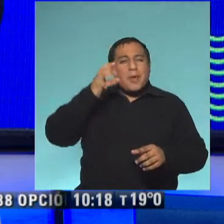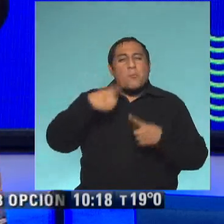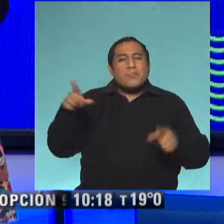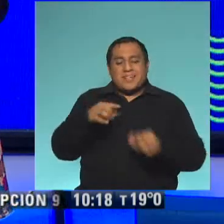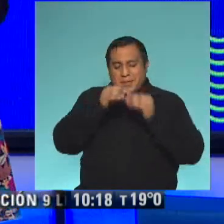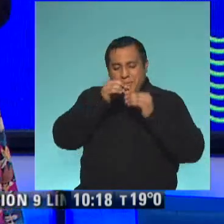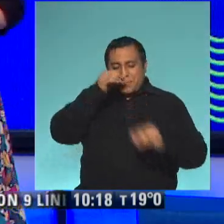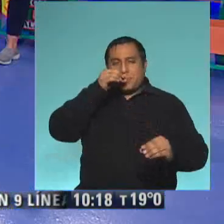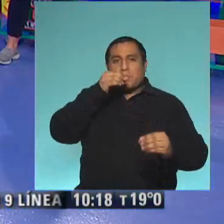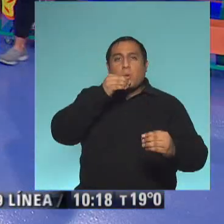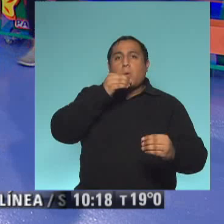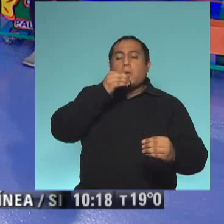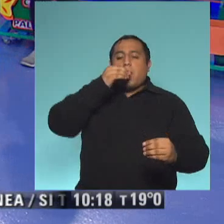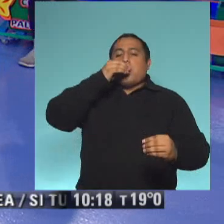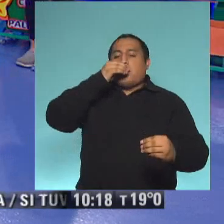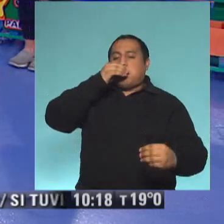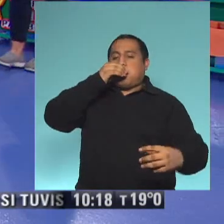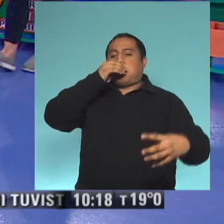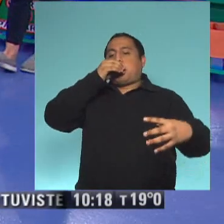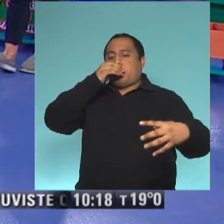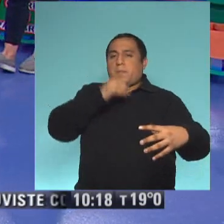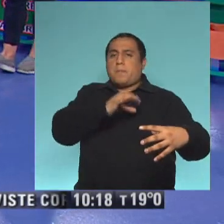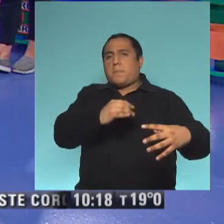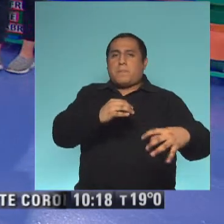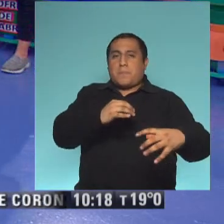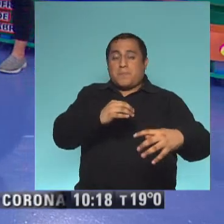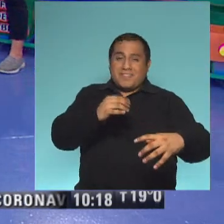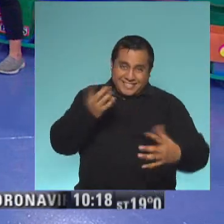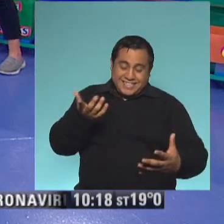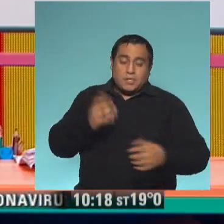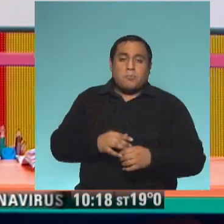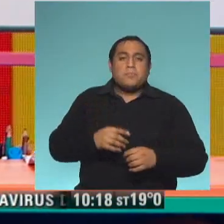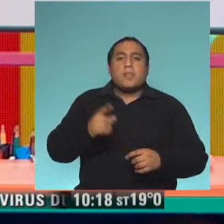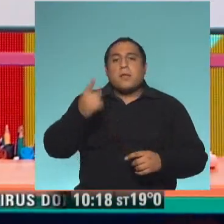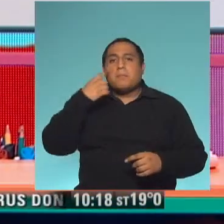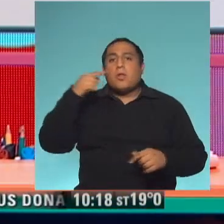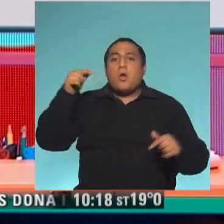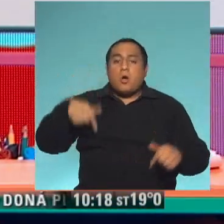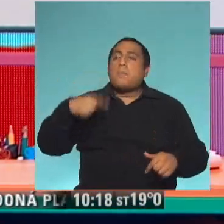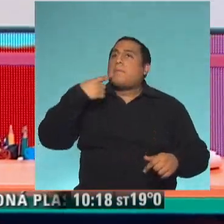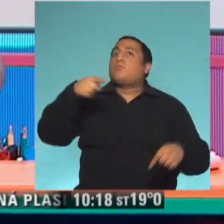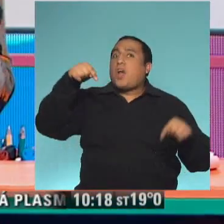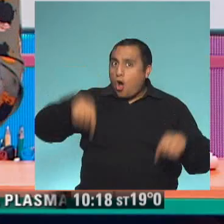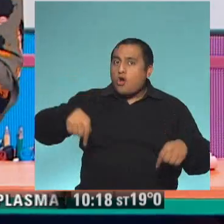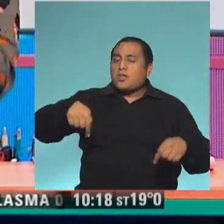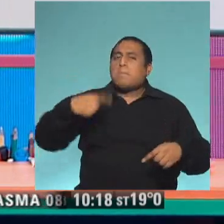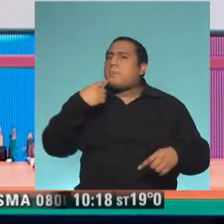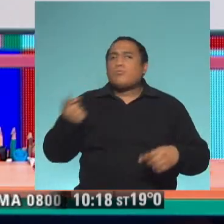los globinetes que están no ahí. No nos olvidemos de los globinetes. Bien, todo bárbaro. Y vamos con la pregunta del día. Y vamos con la pregunta del